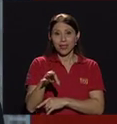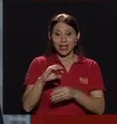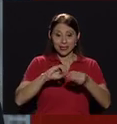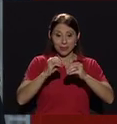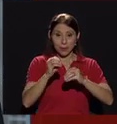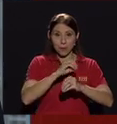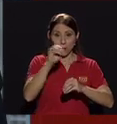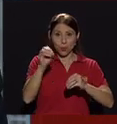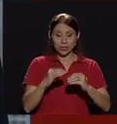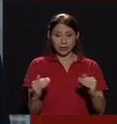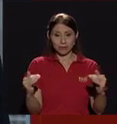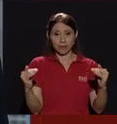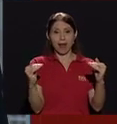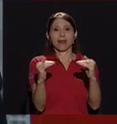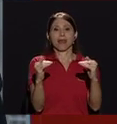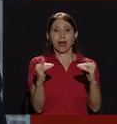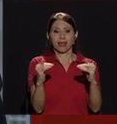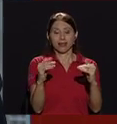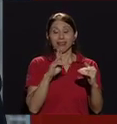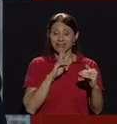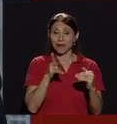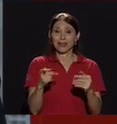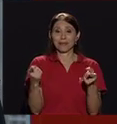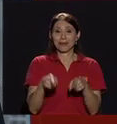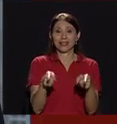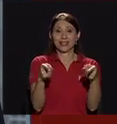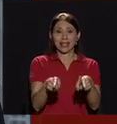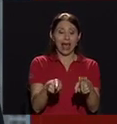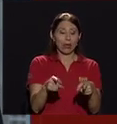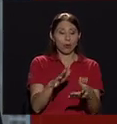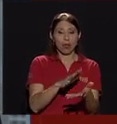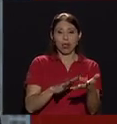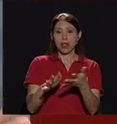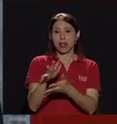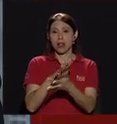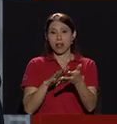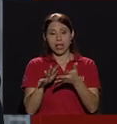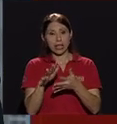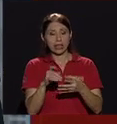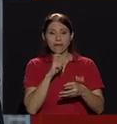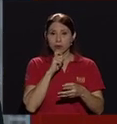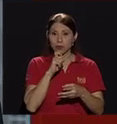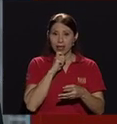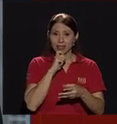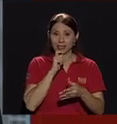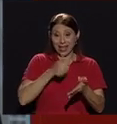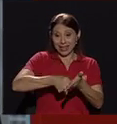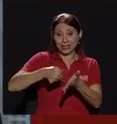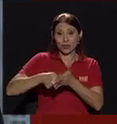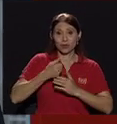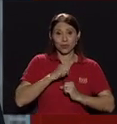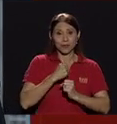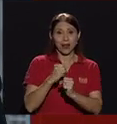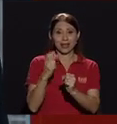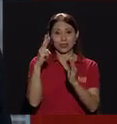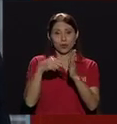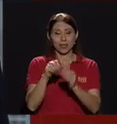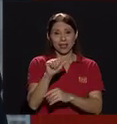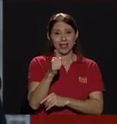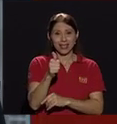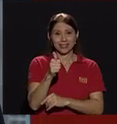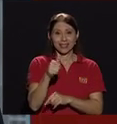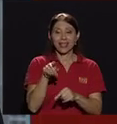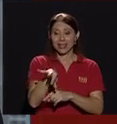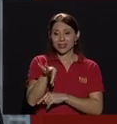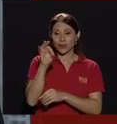no, ¿verdad?, ha presentado distorsiones y dificultades en las elecciones municipales de 2010 y en las de diputadas